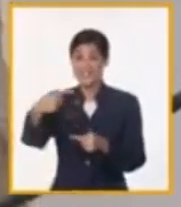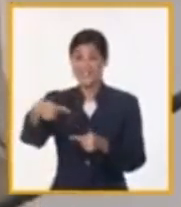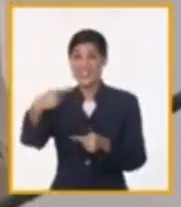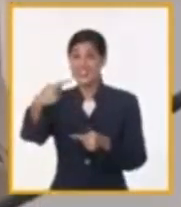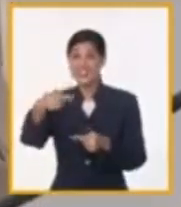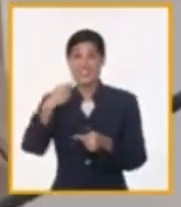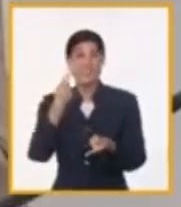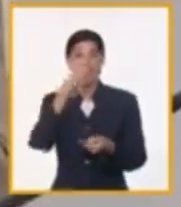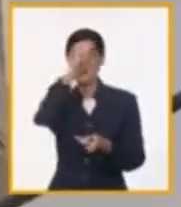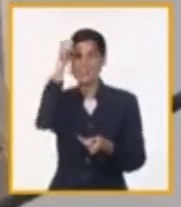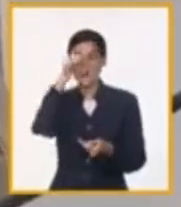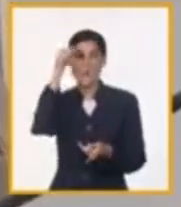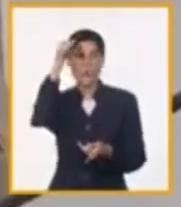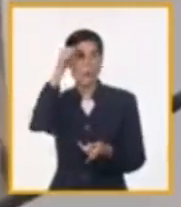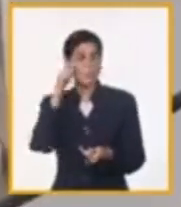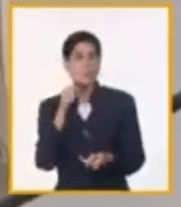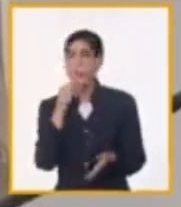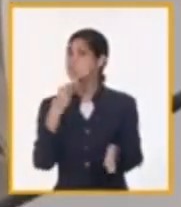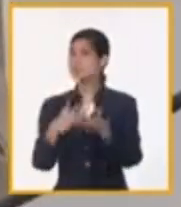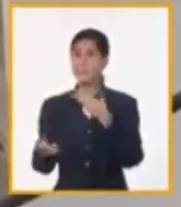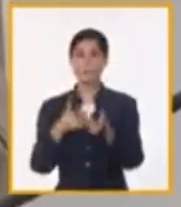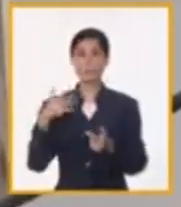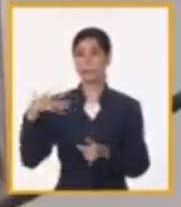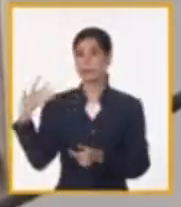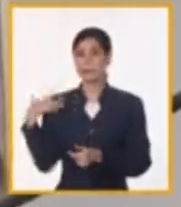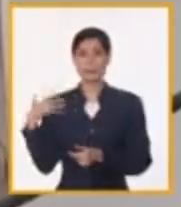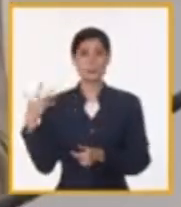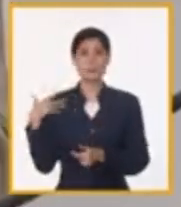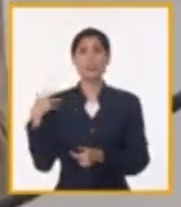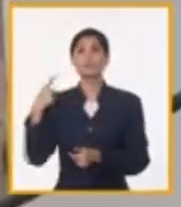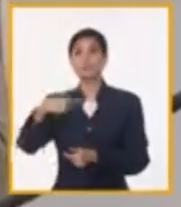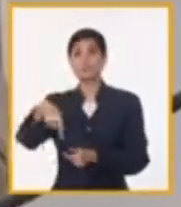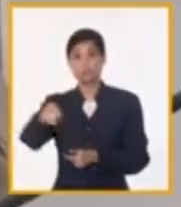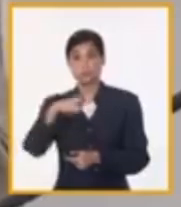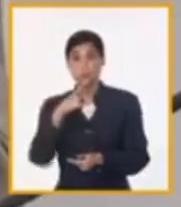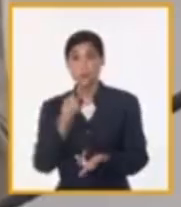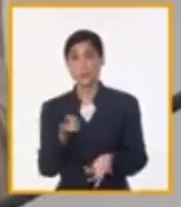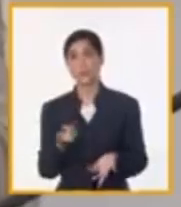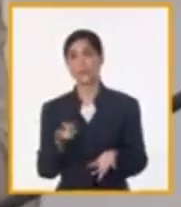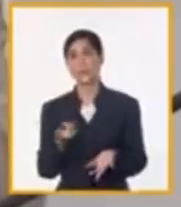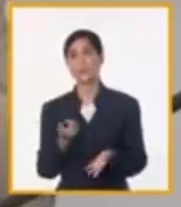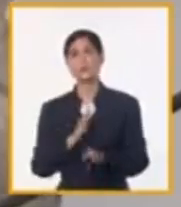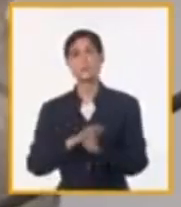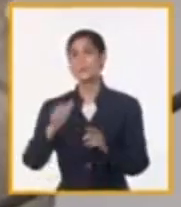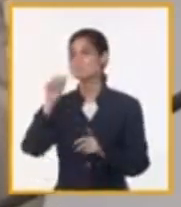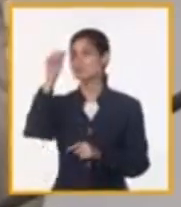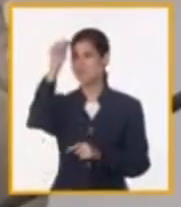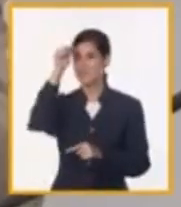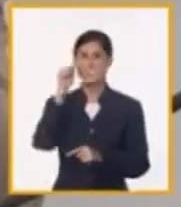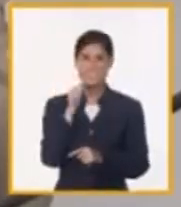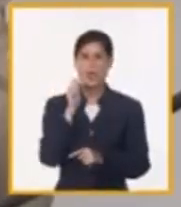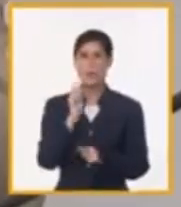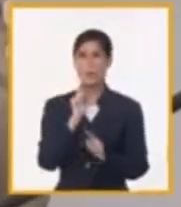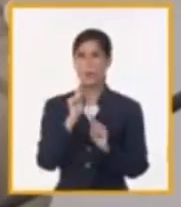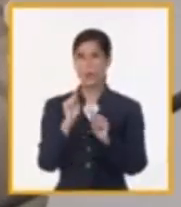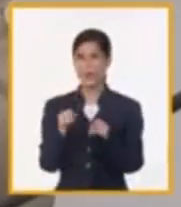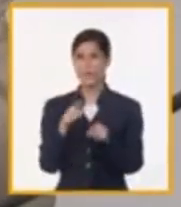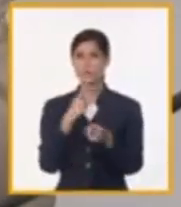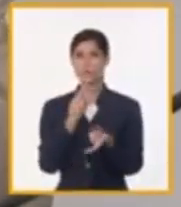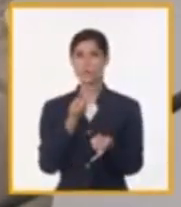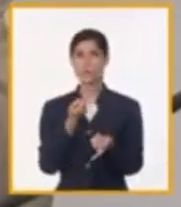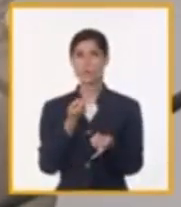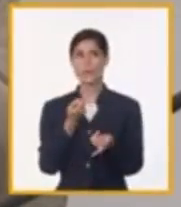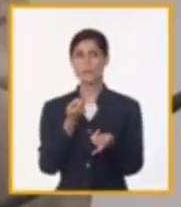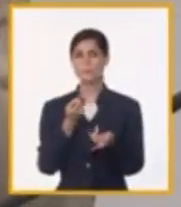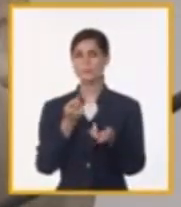el día sagrado de ellos el día del Descanso el sábado el viernes para sábado y el sábado que es el Día de la de las de las